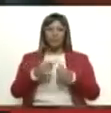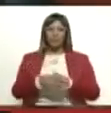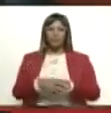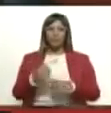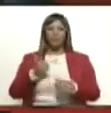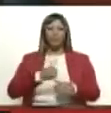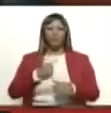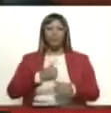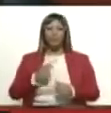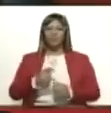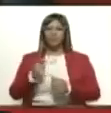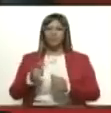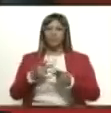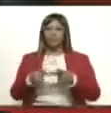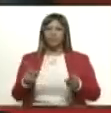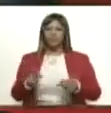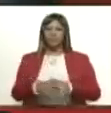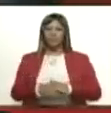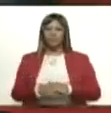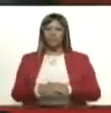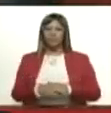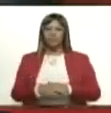cualquier cargo público